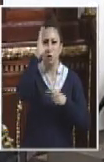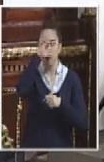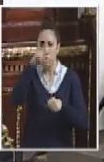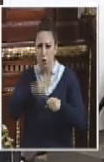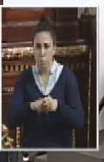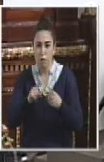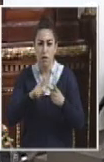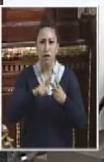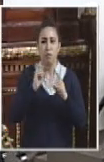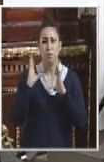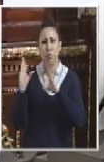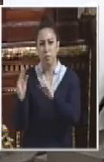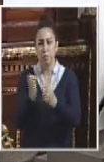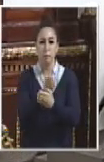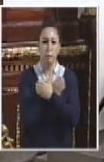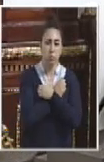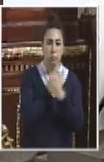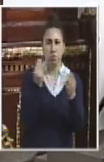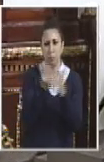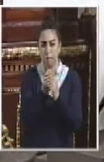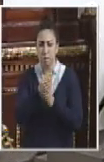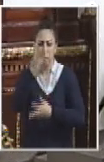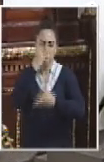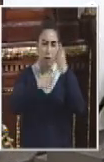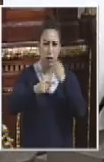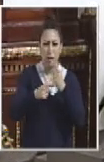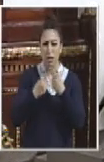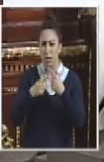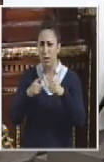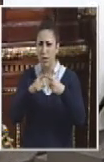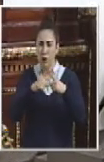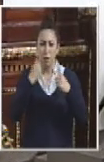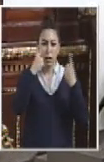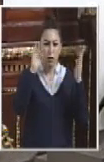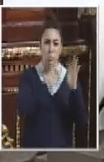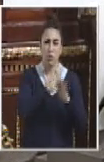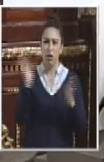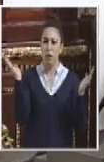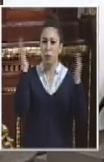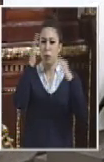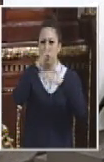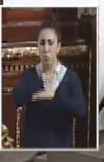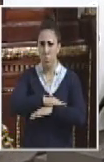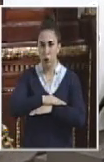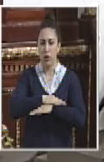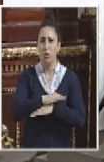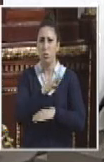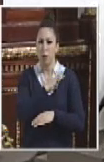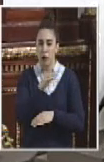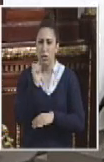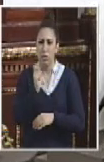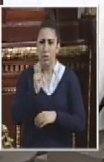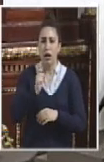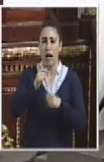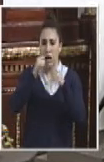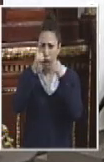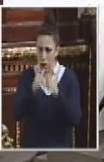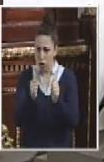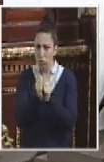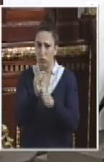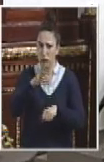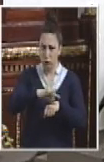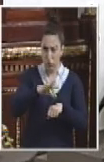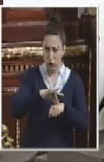de capacitación, recreativas, cuidados por tiempo parcial o completo diurno, con acceso a alimentación, atención médica de